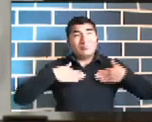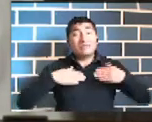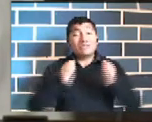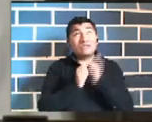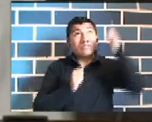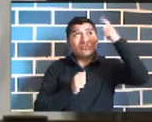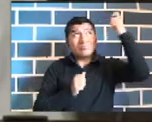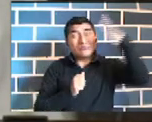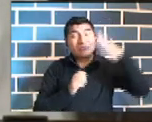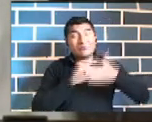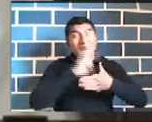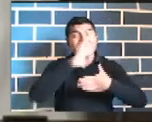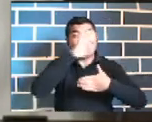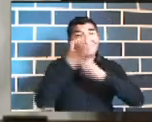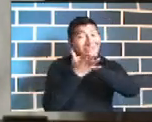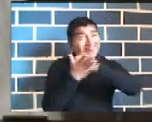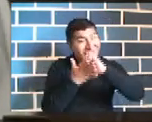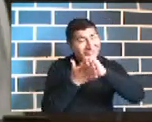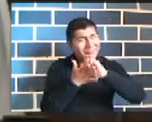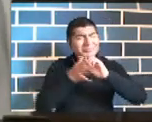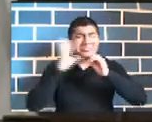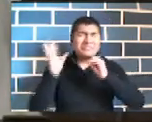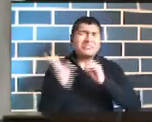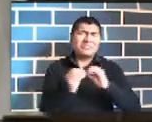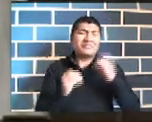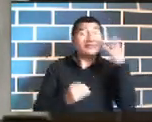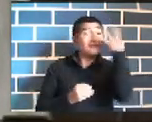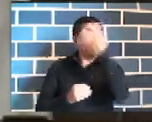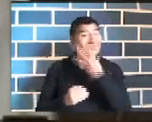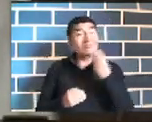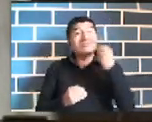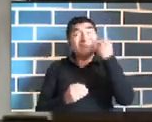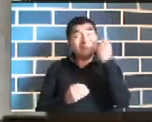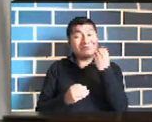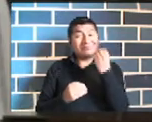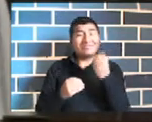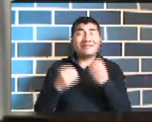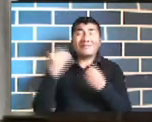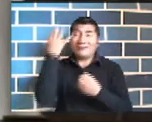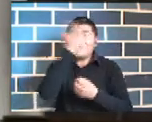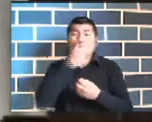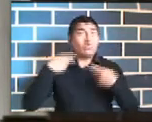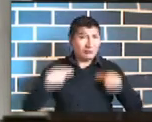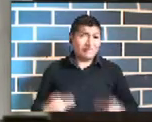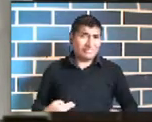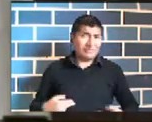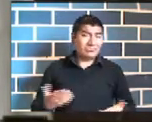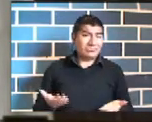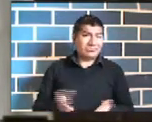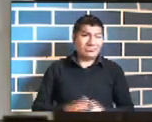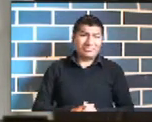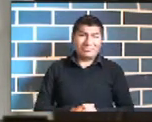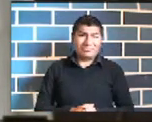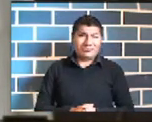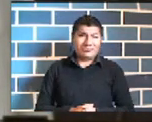Espíritu Santo es mucho más bello que el hermoso amor humano.